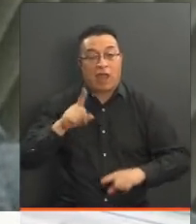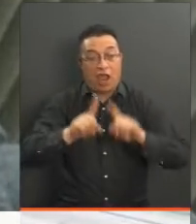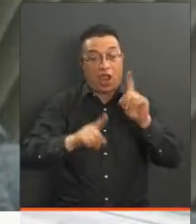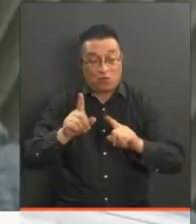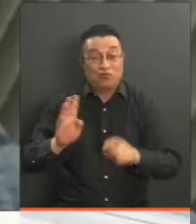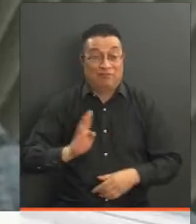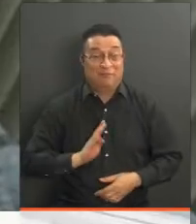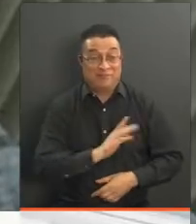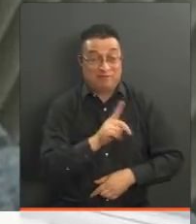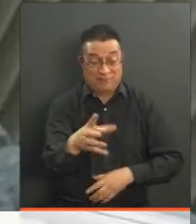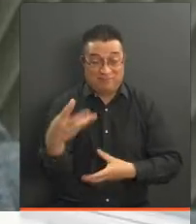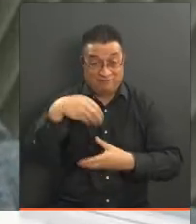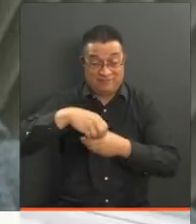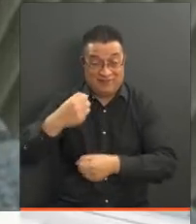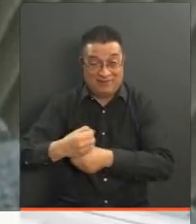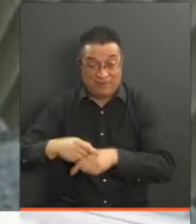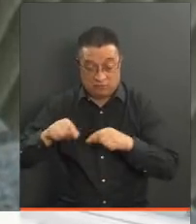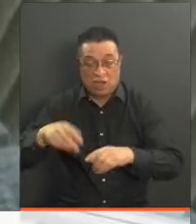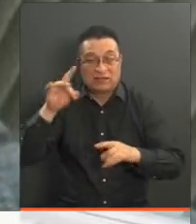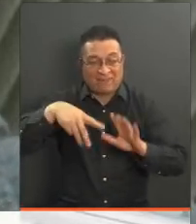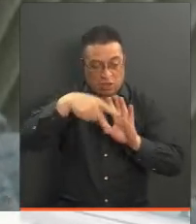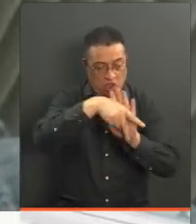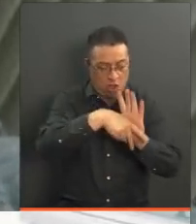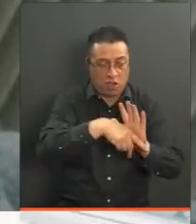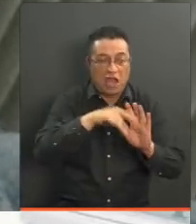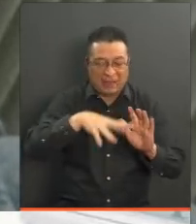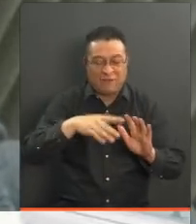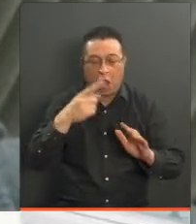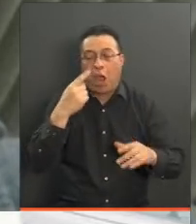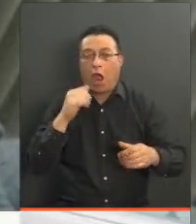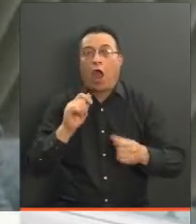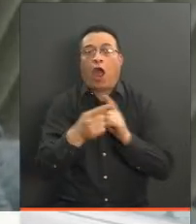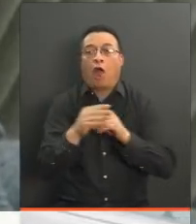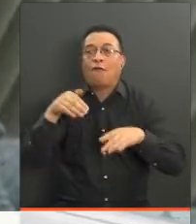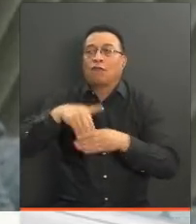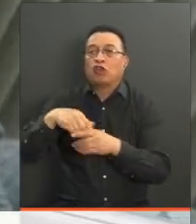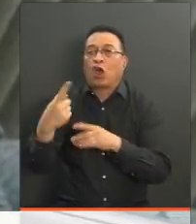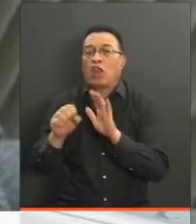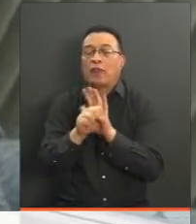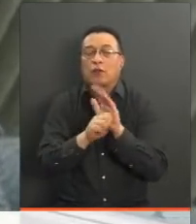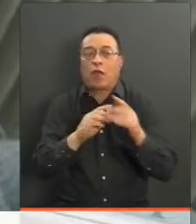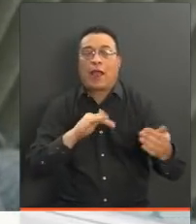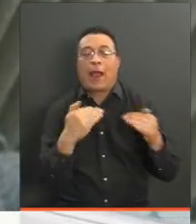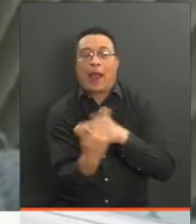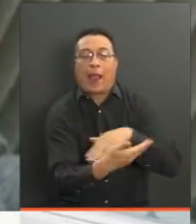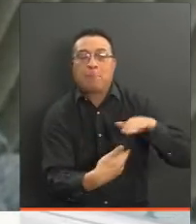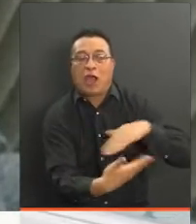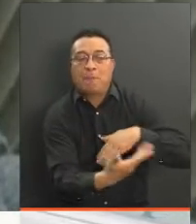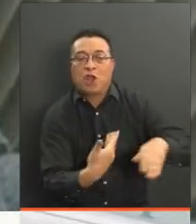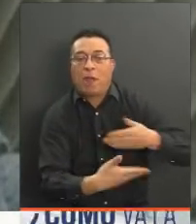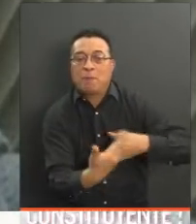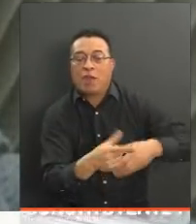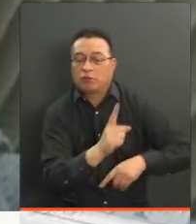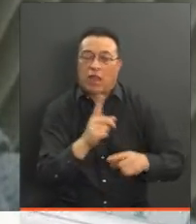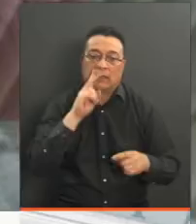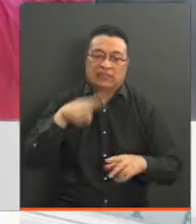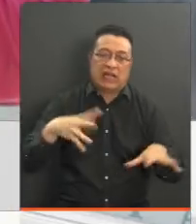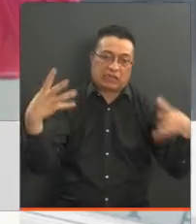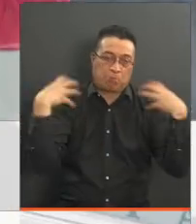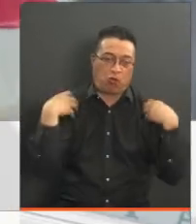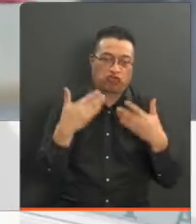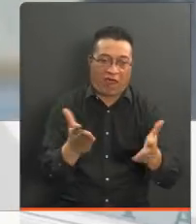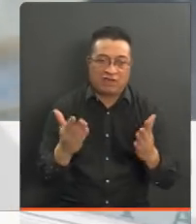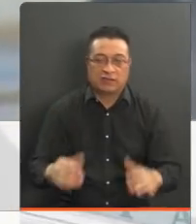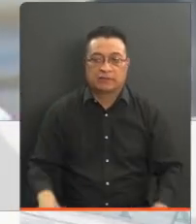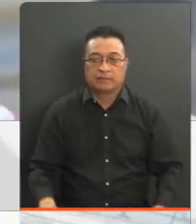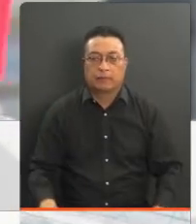de las dificultades de esta norma, la hayan aprobado igual a cambio de votos para otros artículos. Eso es una irresponsabilidad. Ahí lo